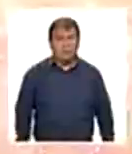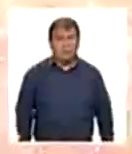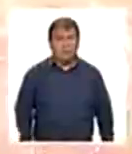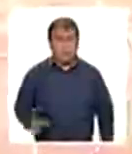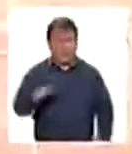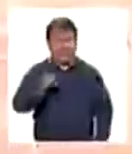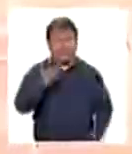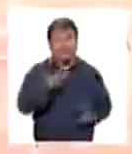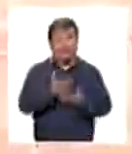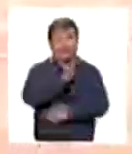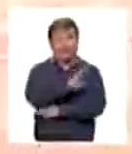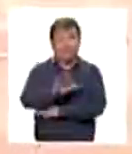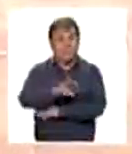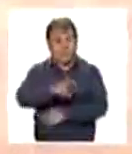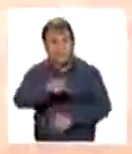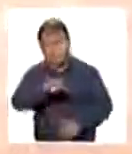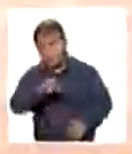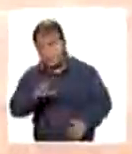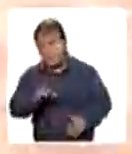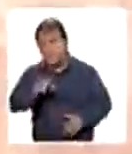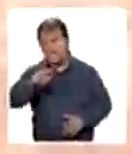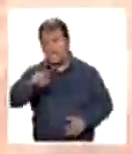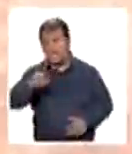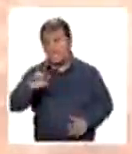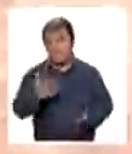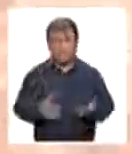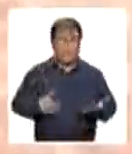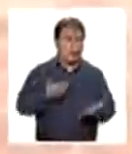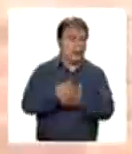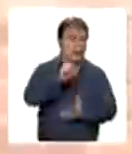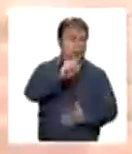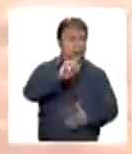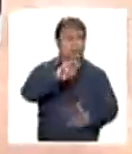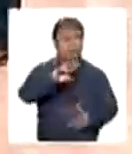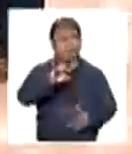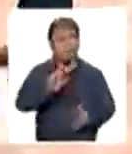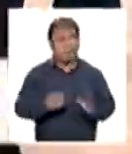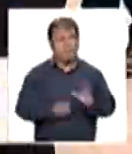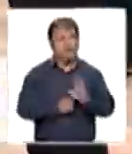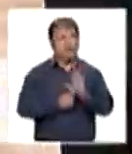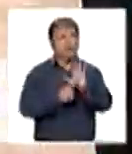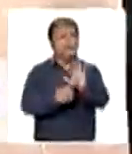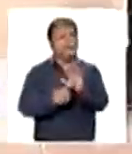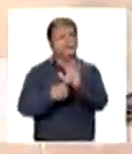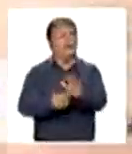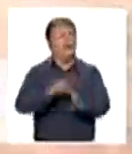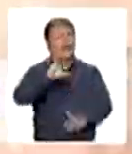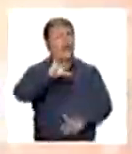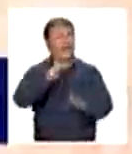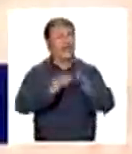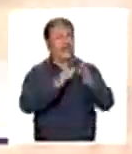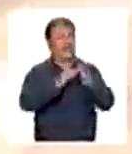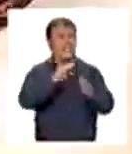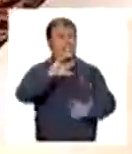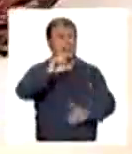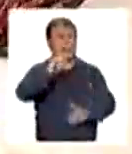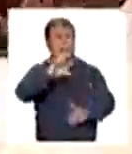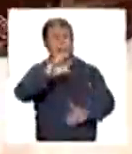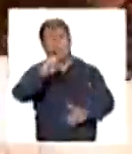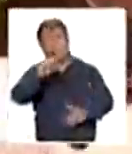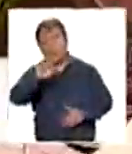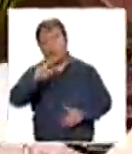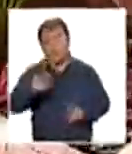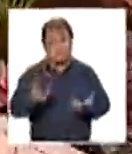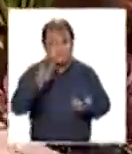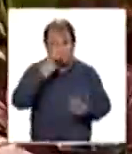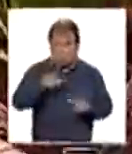Así es, muy buenas tardes, Mario. Buenas tardes, Sigrid. Nosotros hemos llegado hasta Surco, a esta exposición de Casa Cor. Aquí estamos en unos ambientes muy,